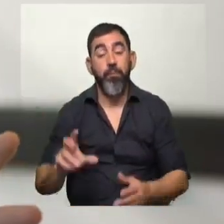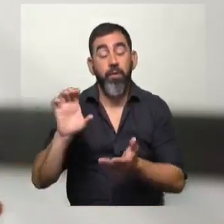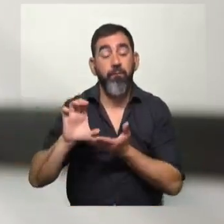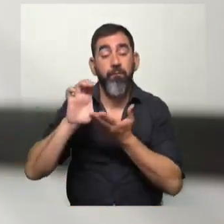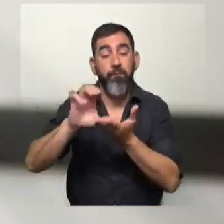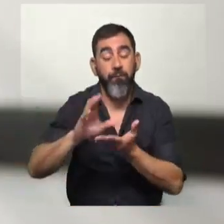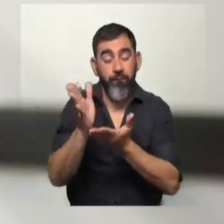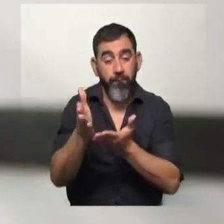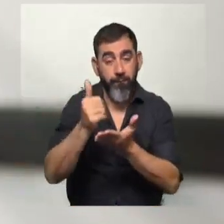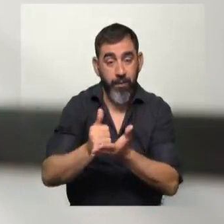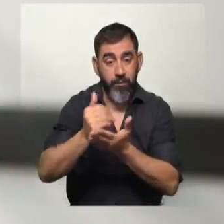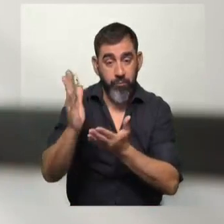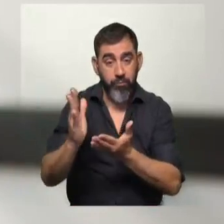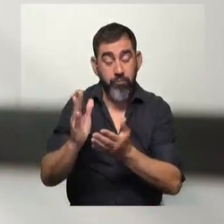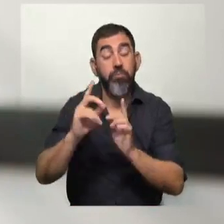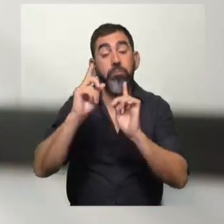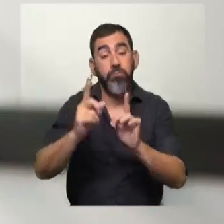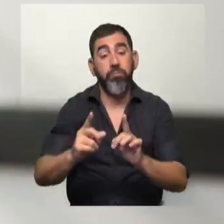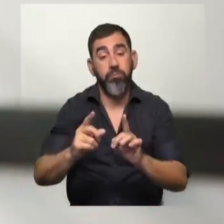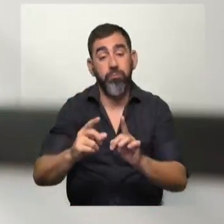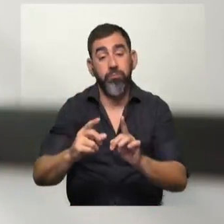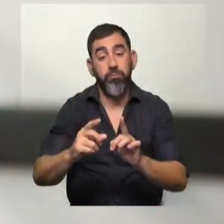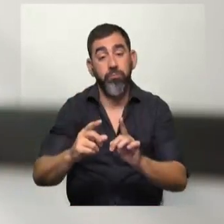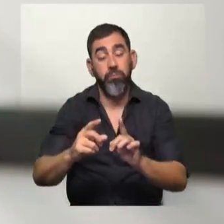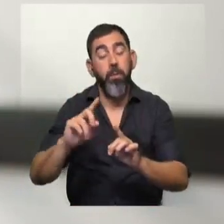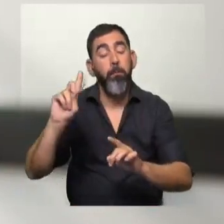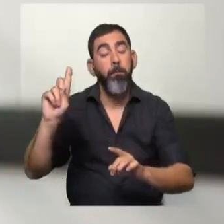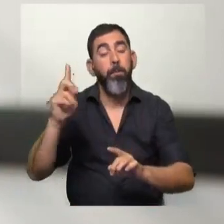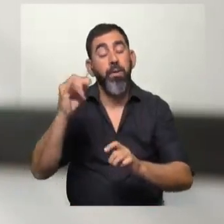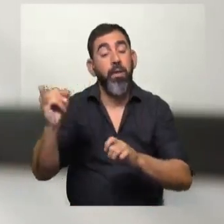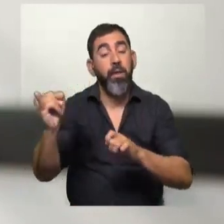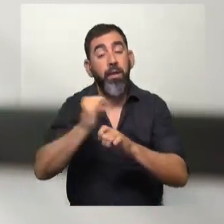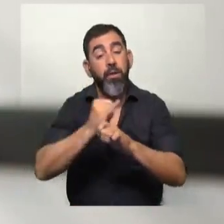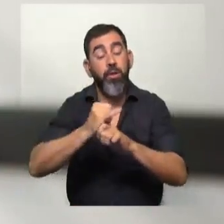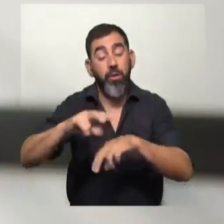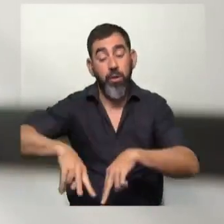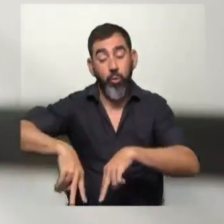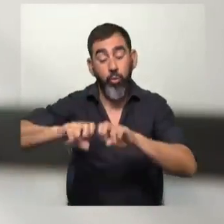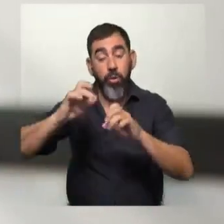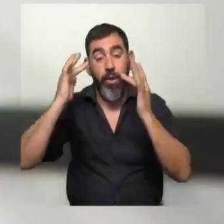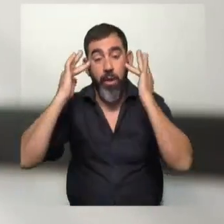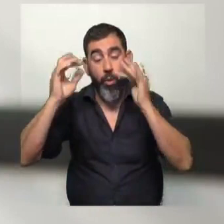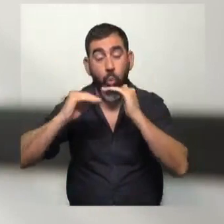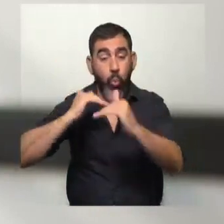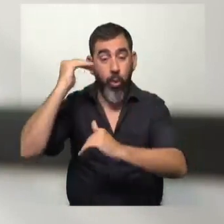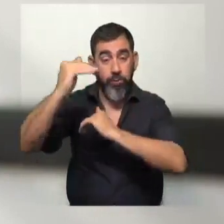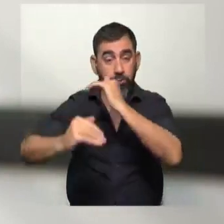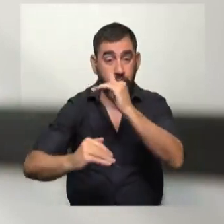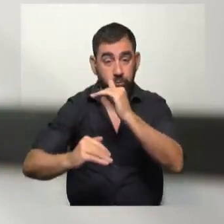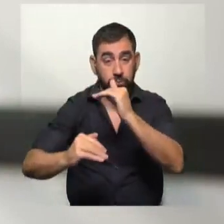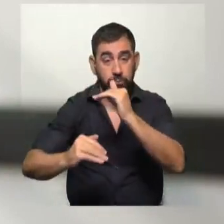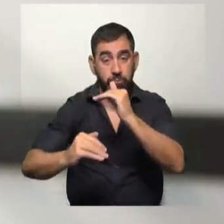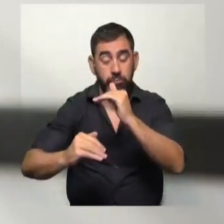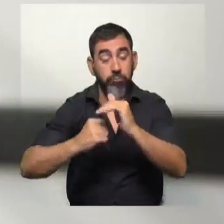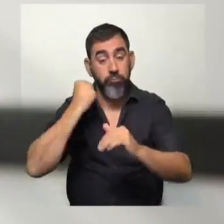extranjera. Luego hay principalmente instituciones de investigación y educación superior, con un peso